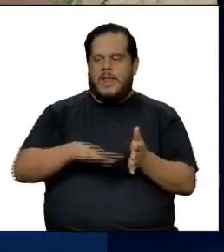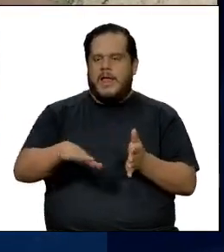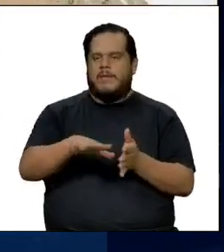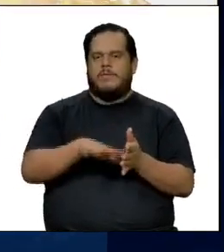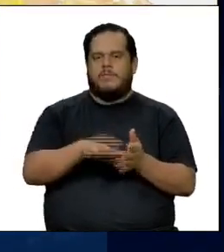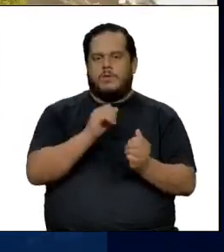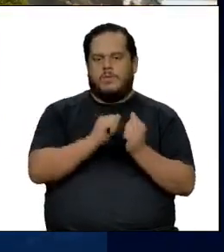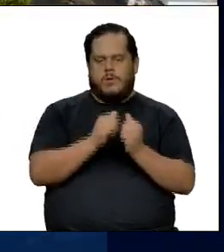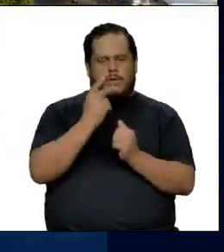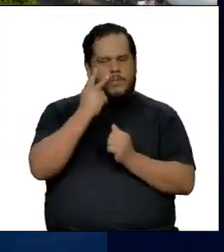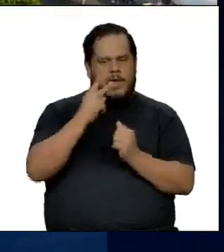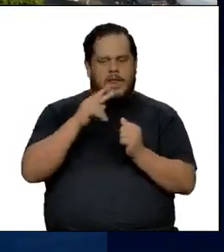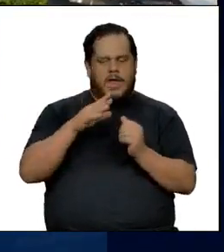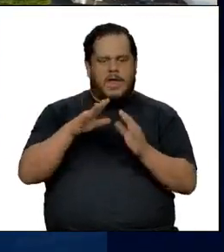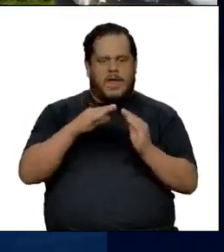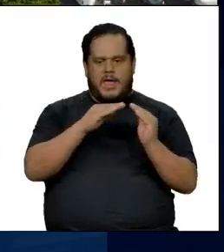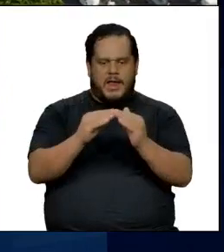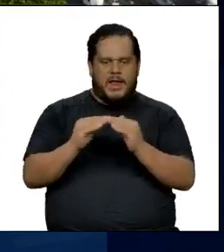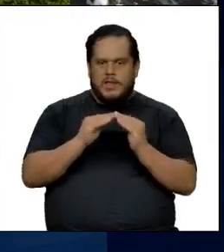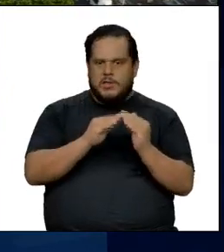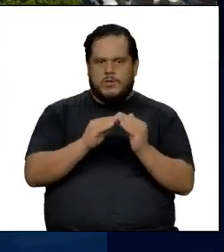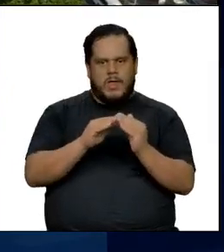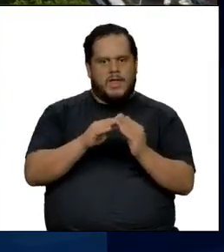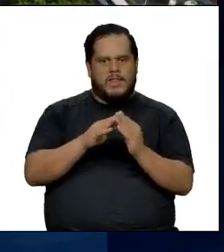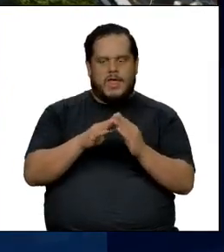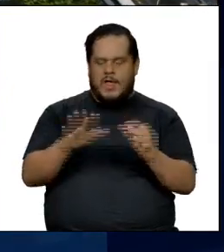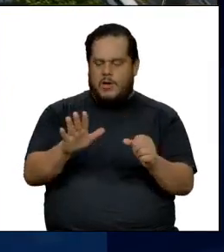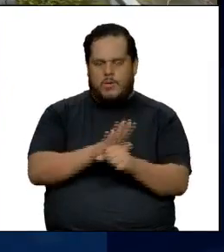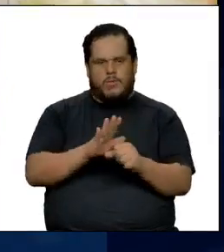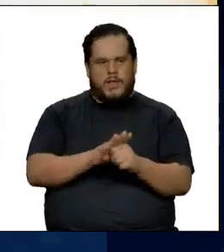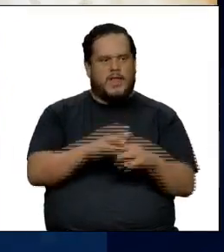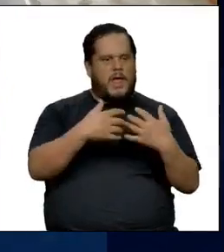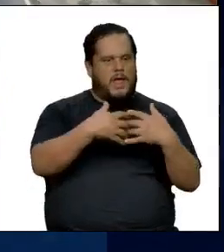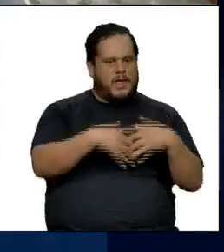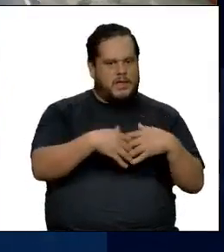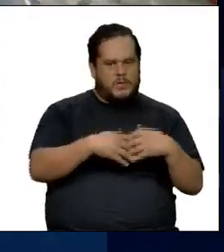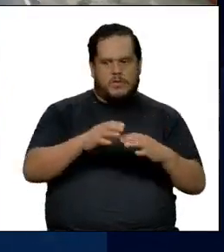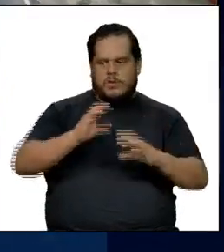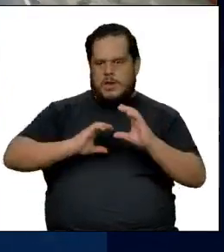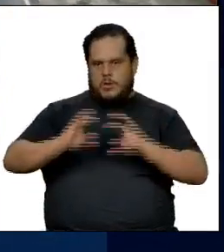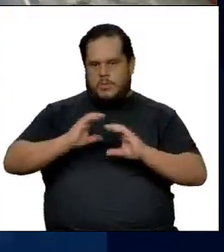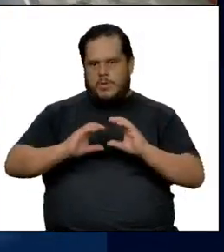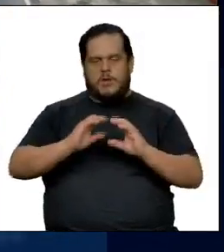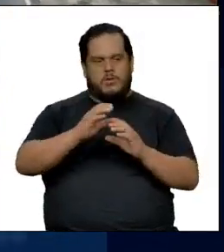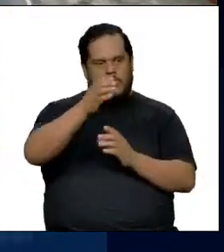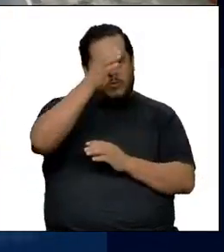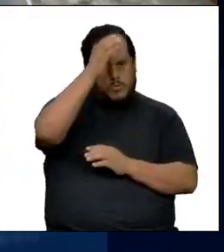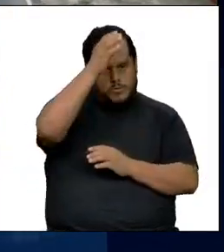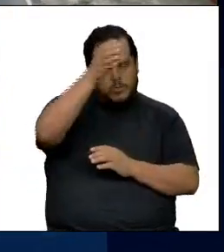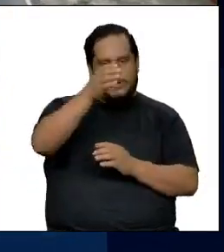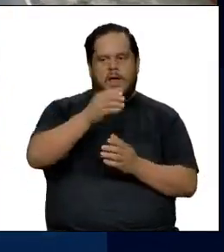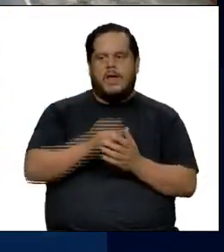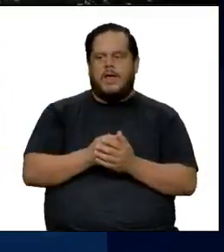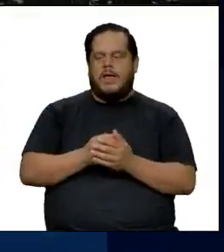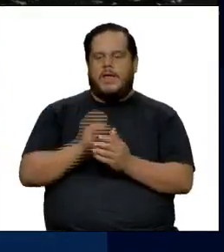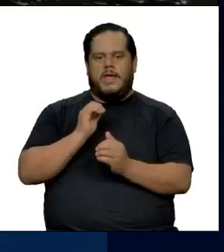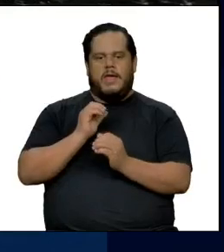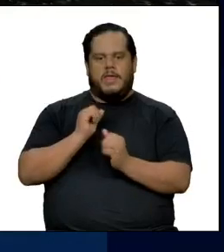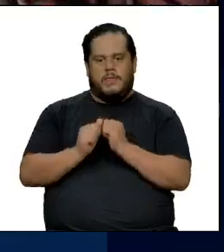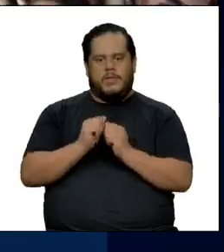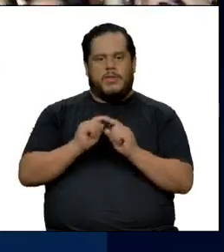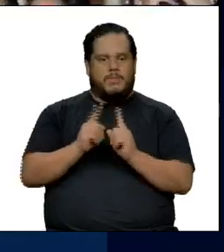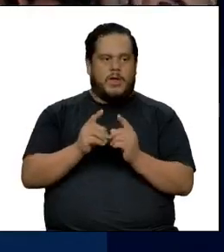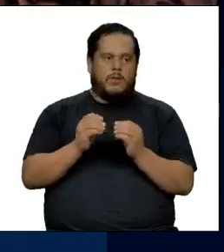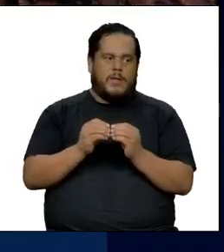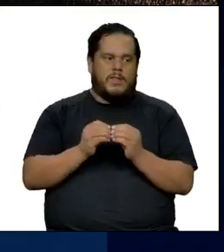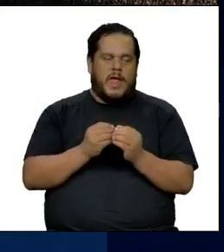ciudad como un todo, un factor integral, industria, comercio, cultura, deporte, pero lo enfocan más hacia los aportes que